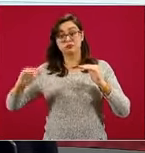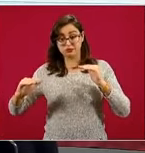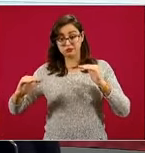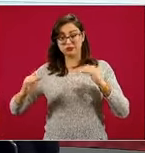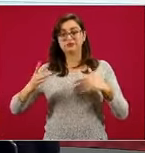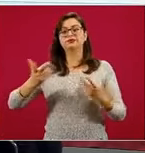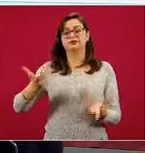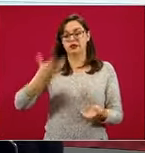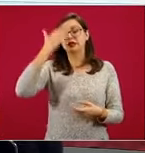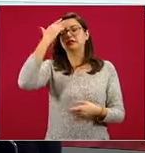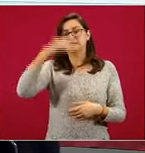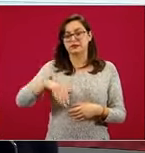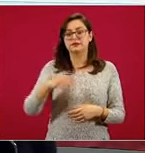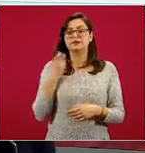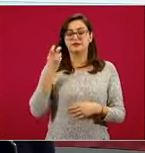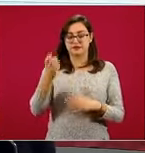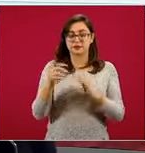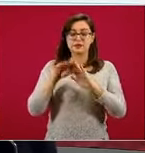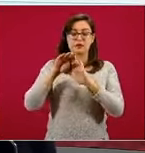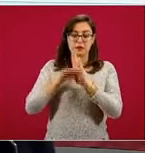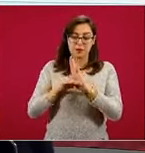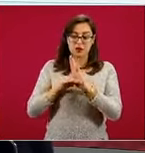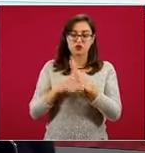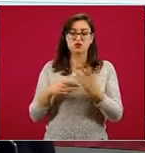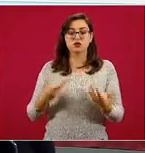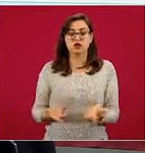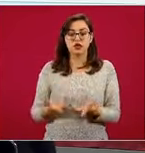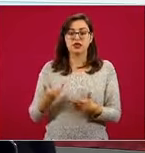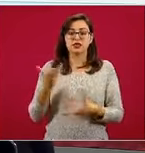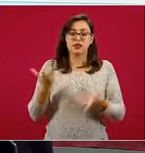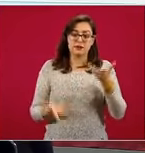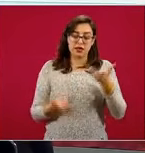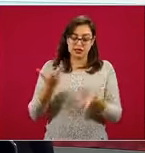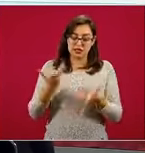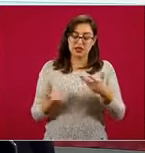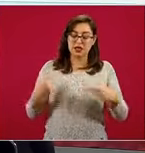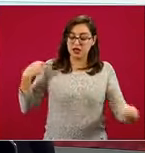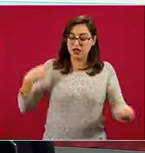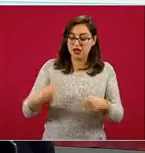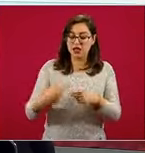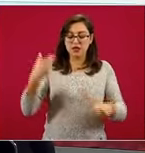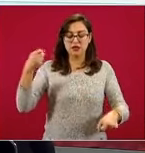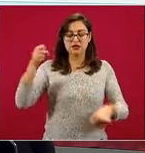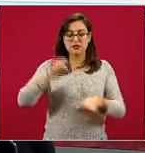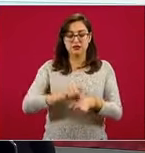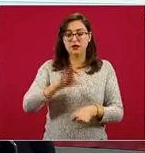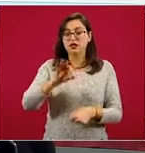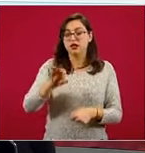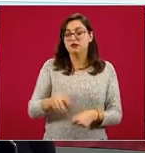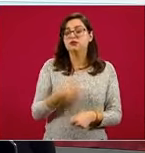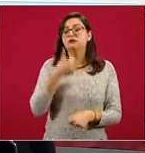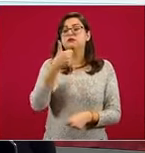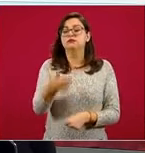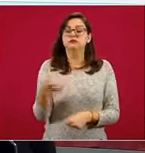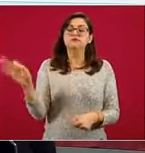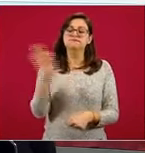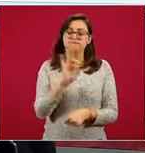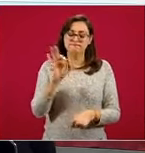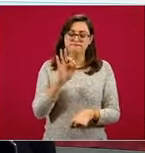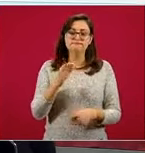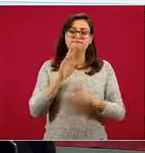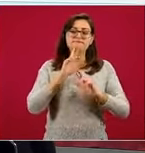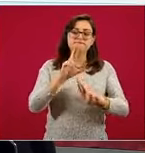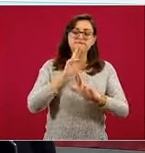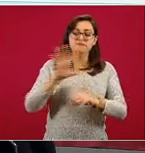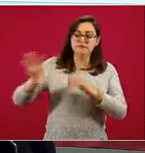reducción también puede disminuir en función de que en la semana 46 puedan registrarse más personas que lamentablemente han perdido